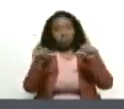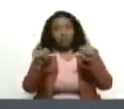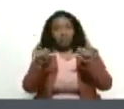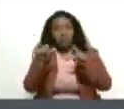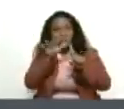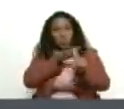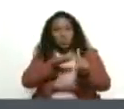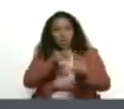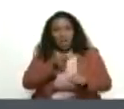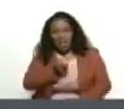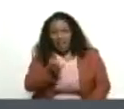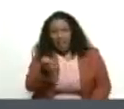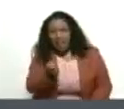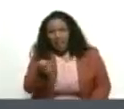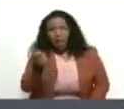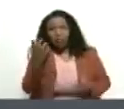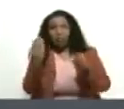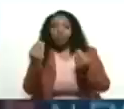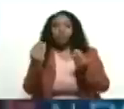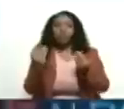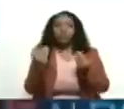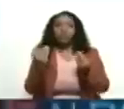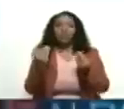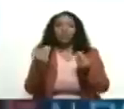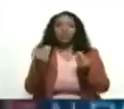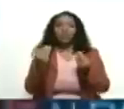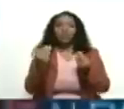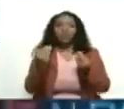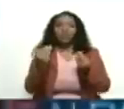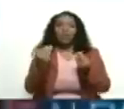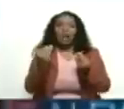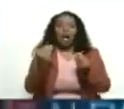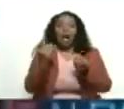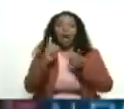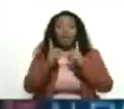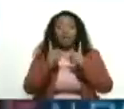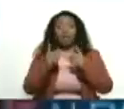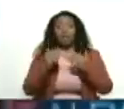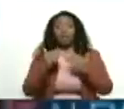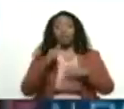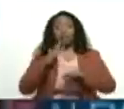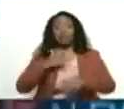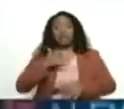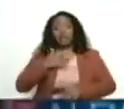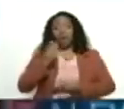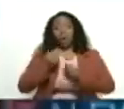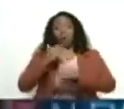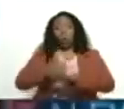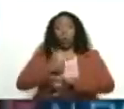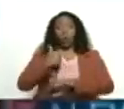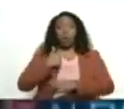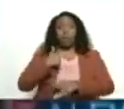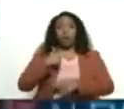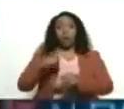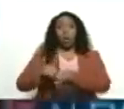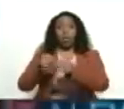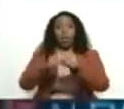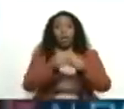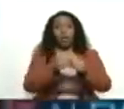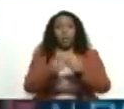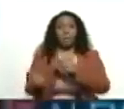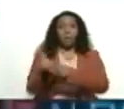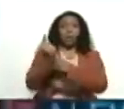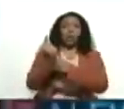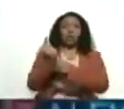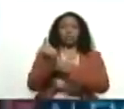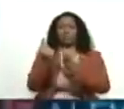la paz, pero además nos hacen culpables de los llamados daños colaterales. El caso